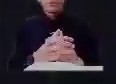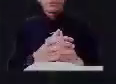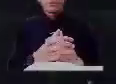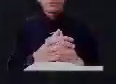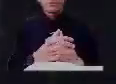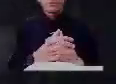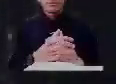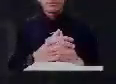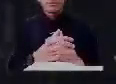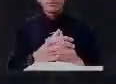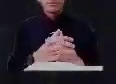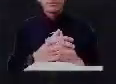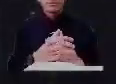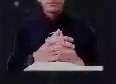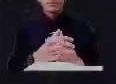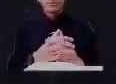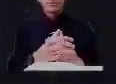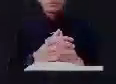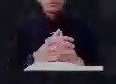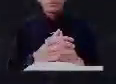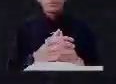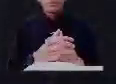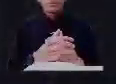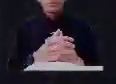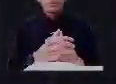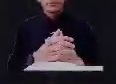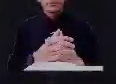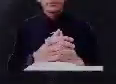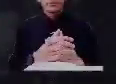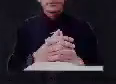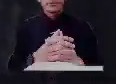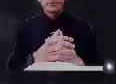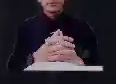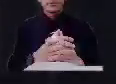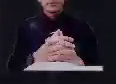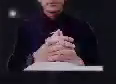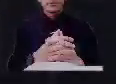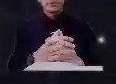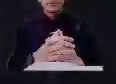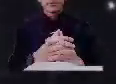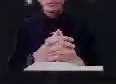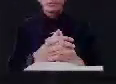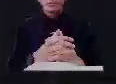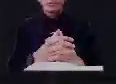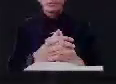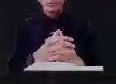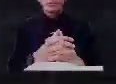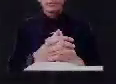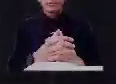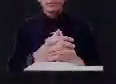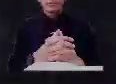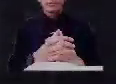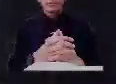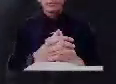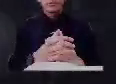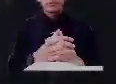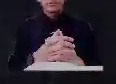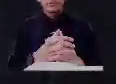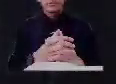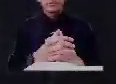es contingente y la vida es contingente. O sea, necesita de otra causa para su existencia. Tú necesitas de tu madre y tu